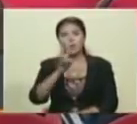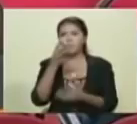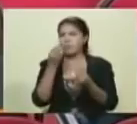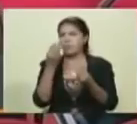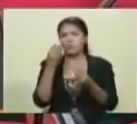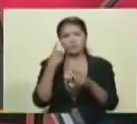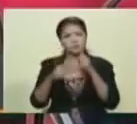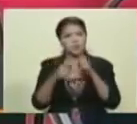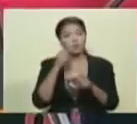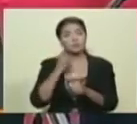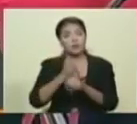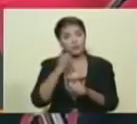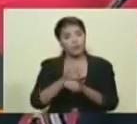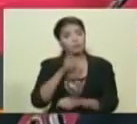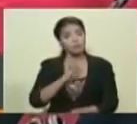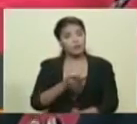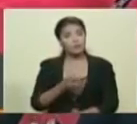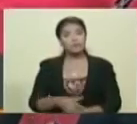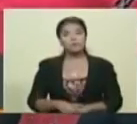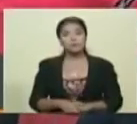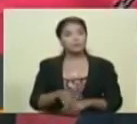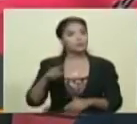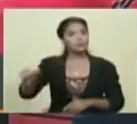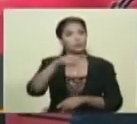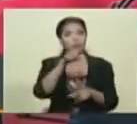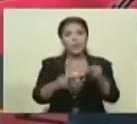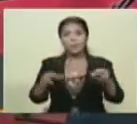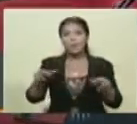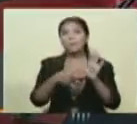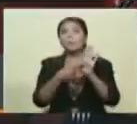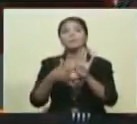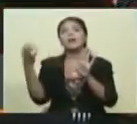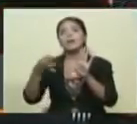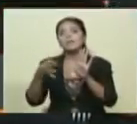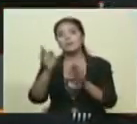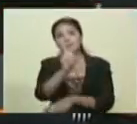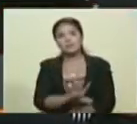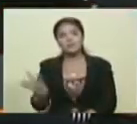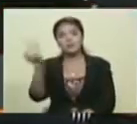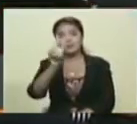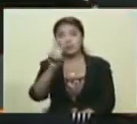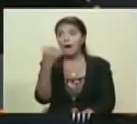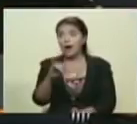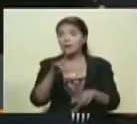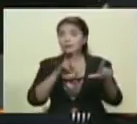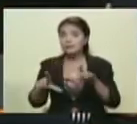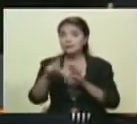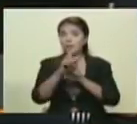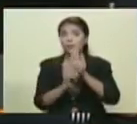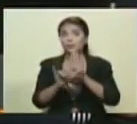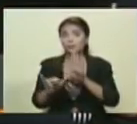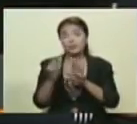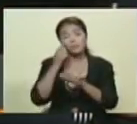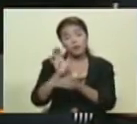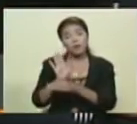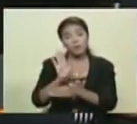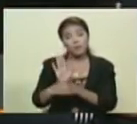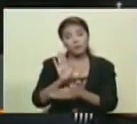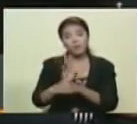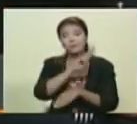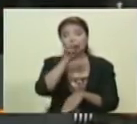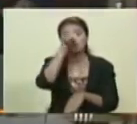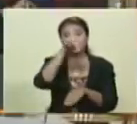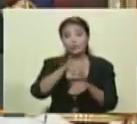que tienen que cumplir los constituyentes para llevar la verdad de Venezuela. Venezuela ya tiene una asamblea constituyente para protegerla, nacional